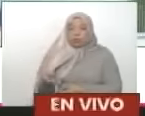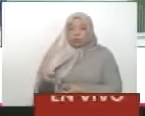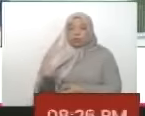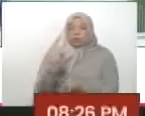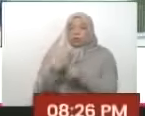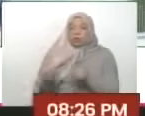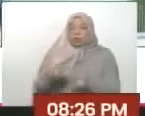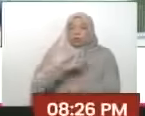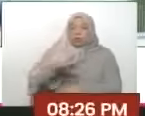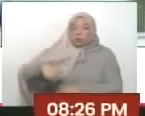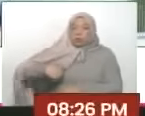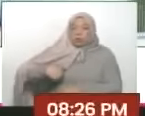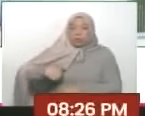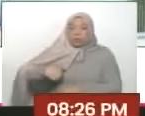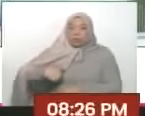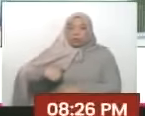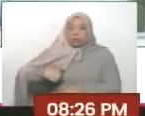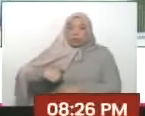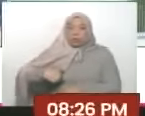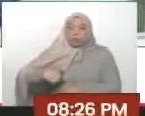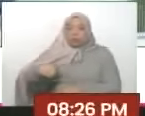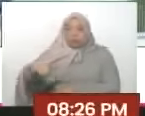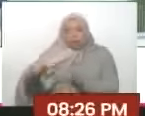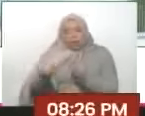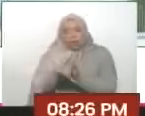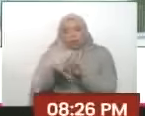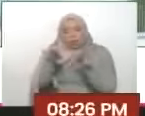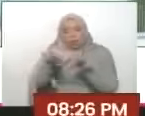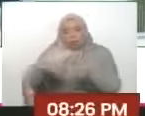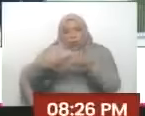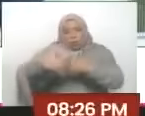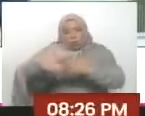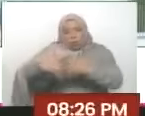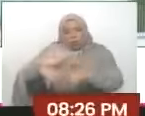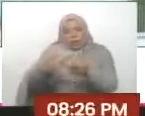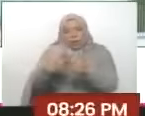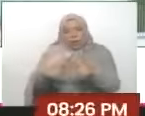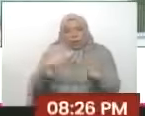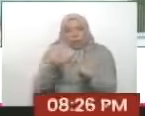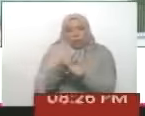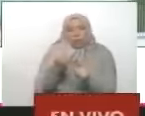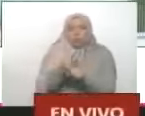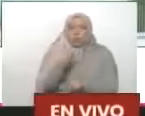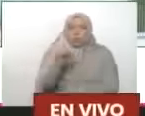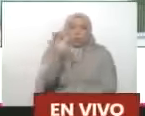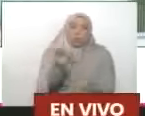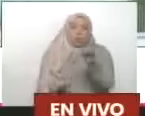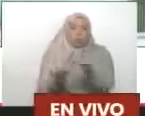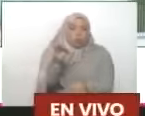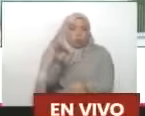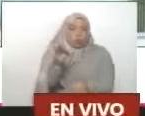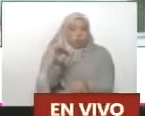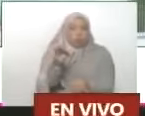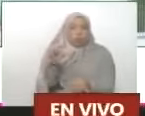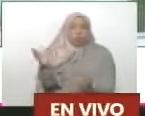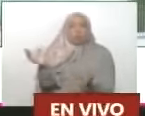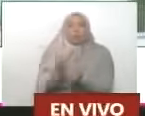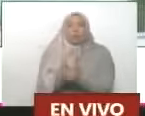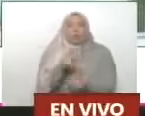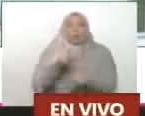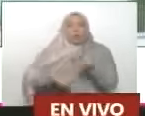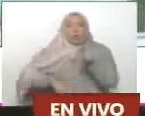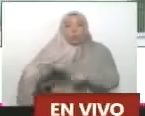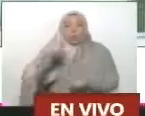Pero nosotros entonces empezamos a dar los pasos legales para empezar a liberar obras desde el punto de vista judicial, para conseguir los